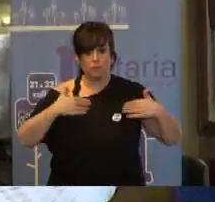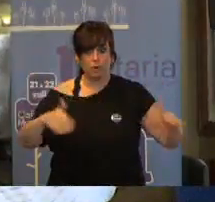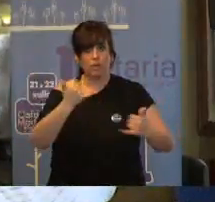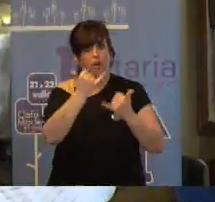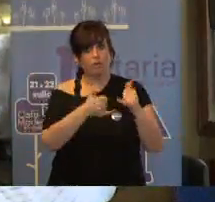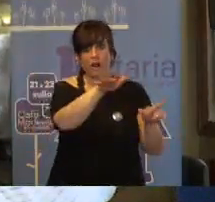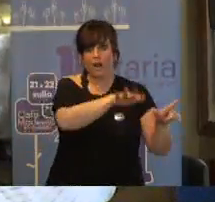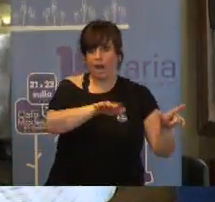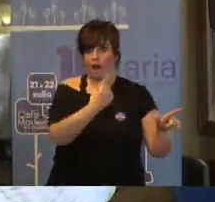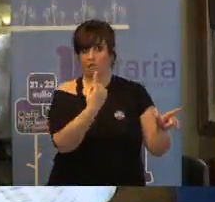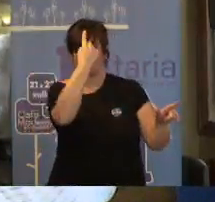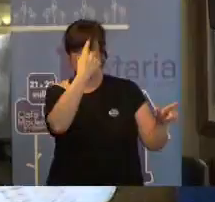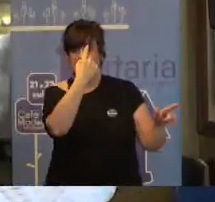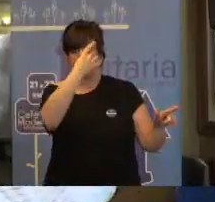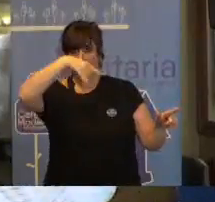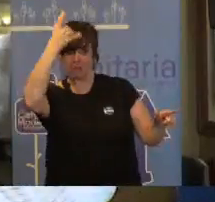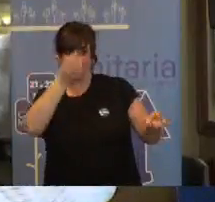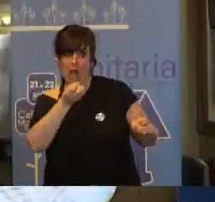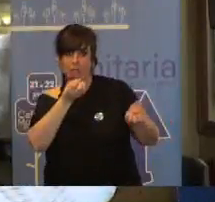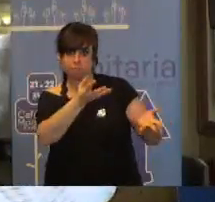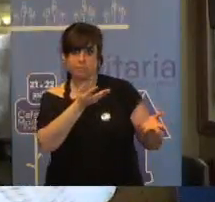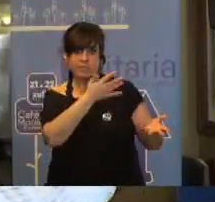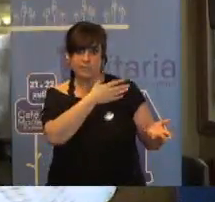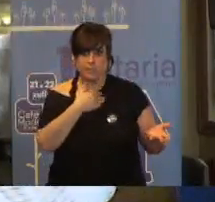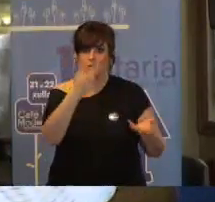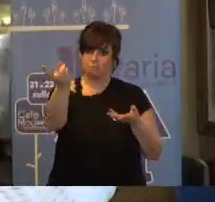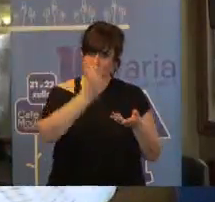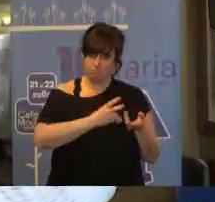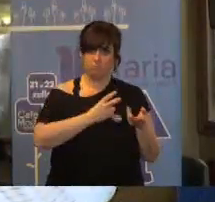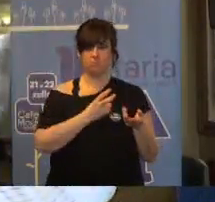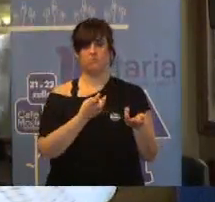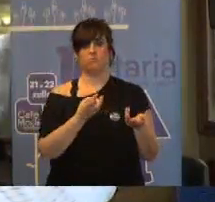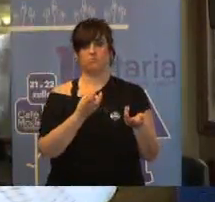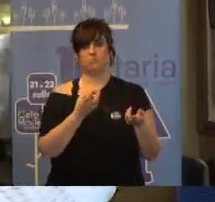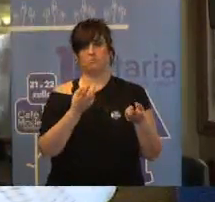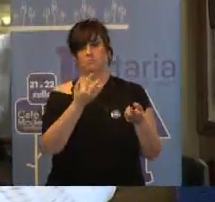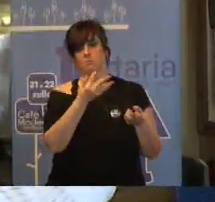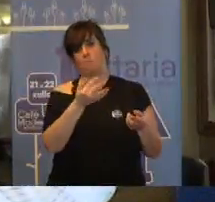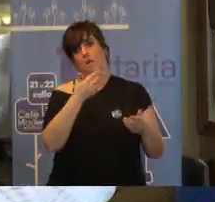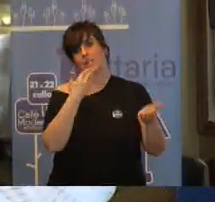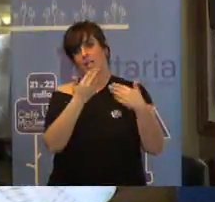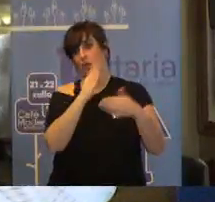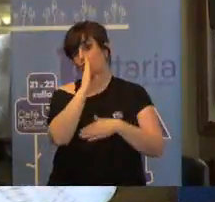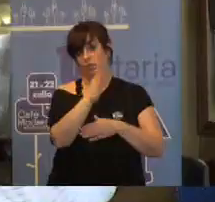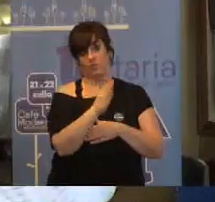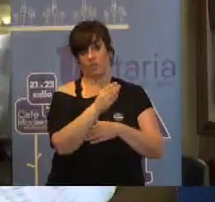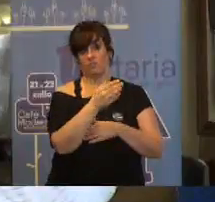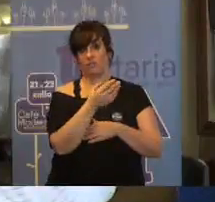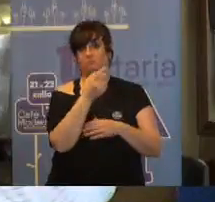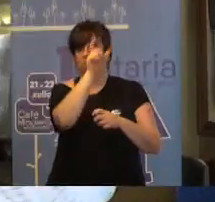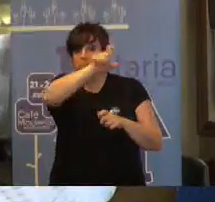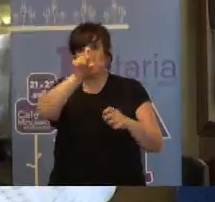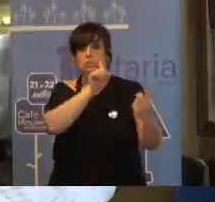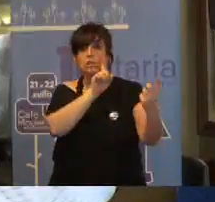determinada área pode traballar dentro das mareas sectoriais e así nutrir e ter esa relación directa cos movementos sociais, coas persoas,